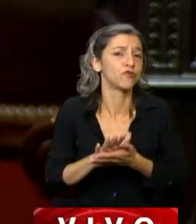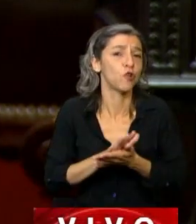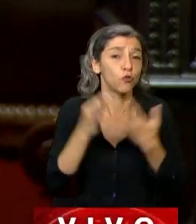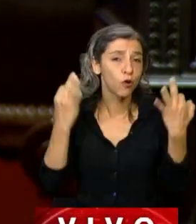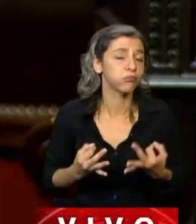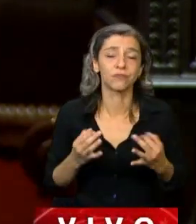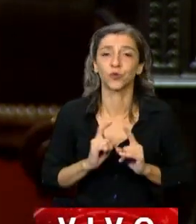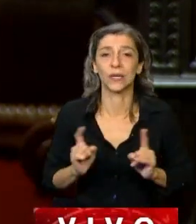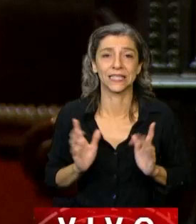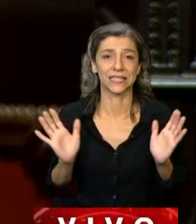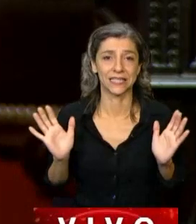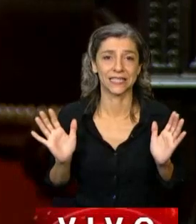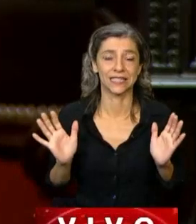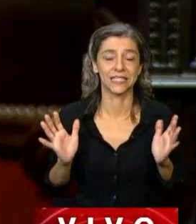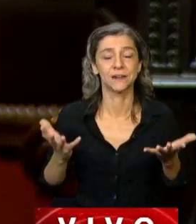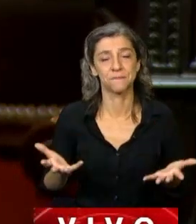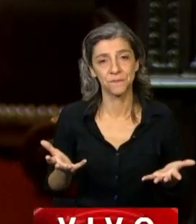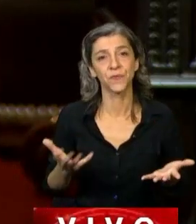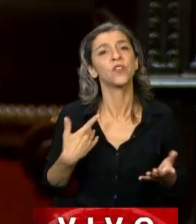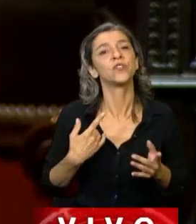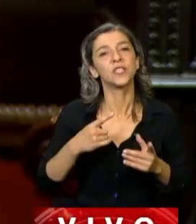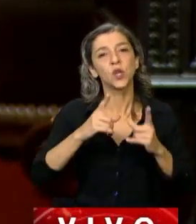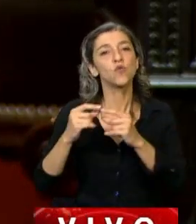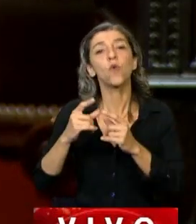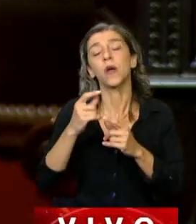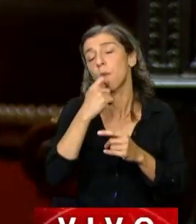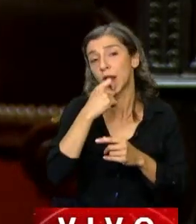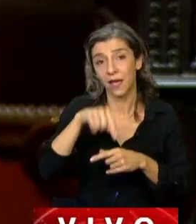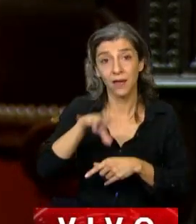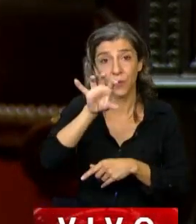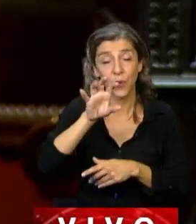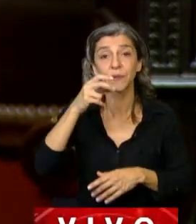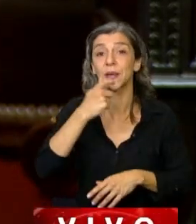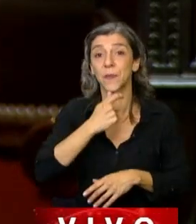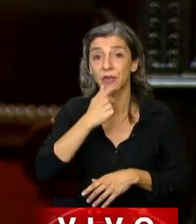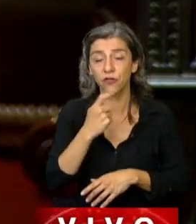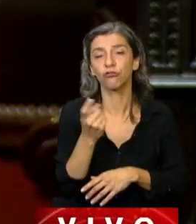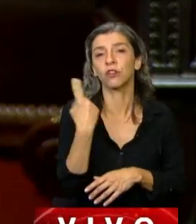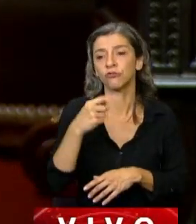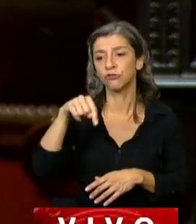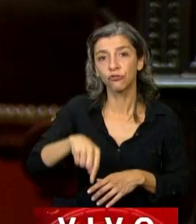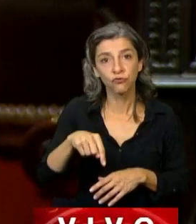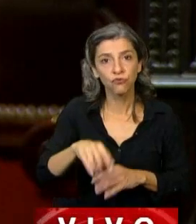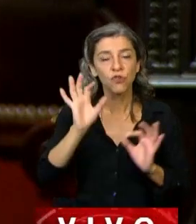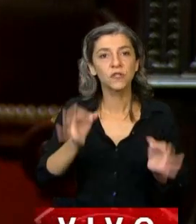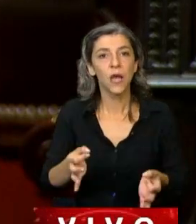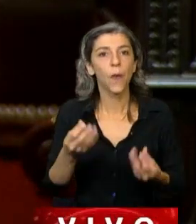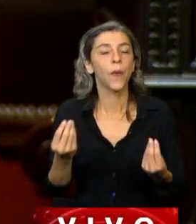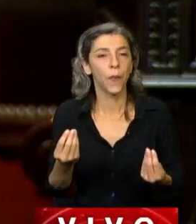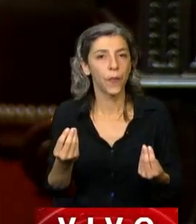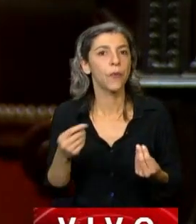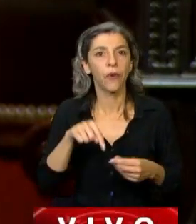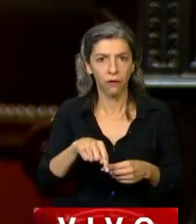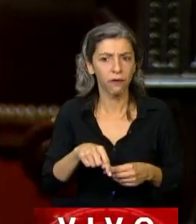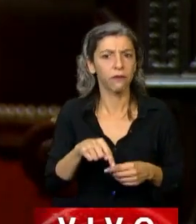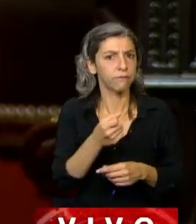la siniestralidad vial. En el caso de los números de Mendoza, hoy está dentro de las provincias de menor siniestralidad vial